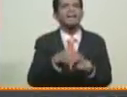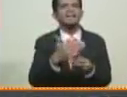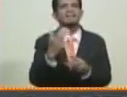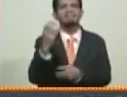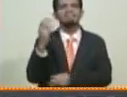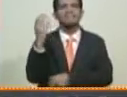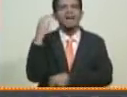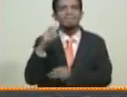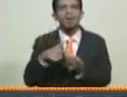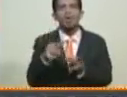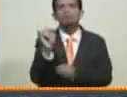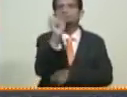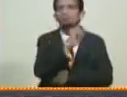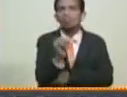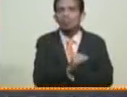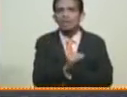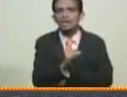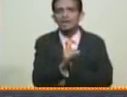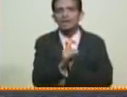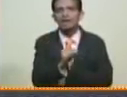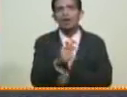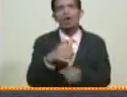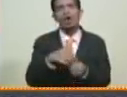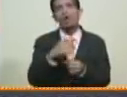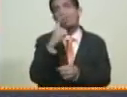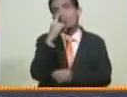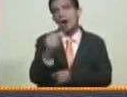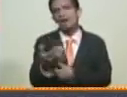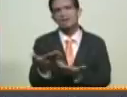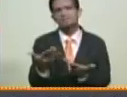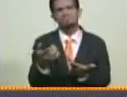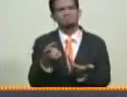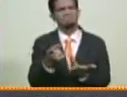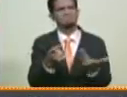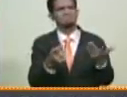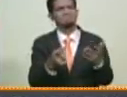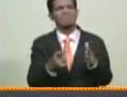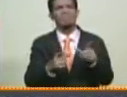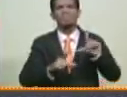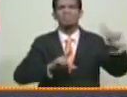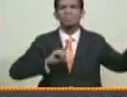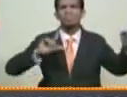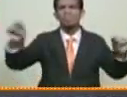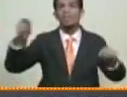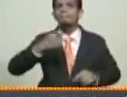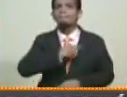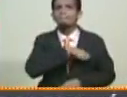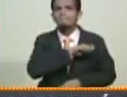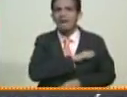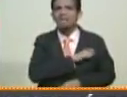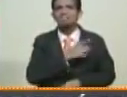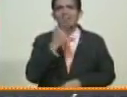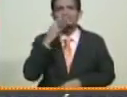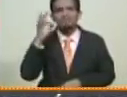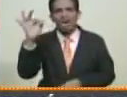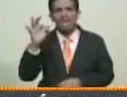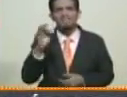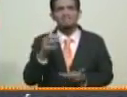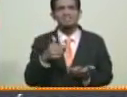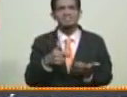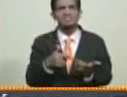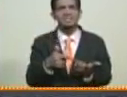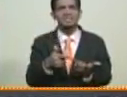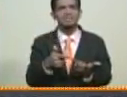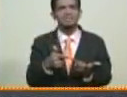en Zulia, o como estuvieran en Guanare, ¿no? Están allá en España, en Francia, en Italia, en Estados Unidos, queriendo